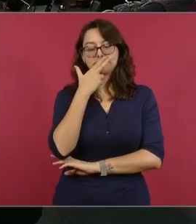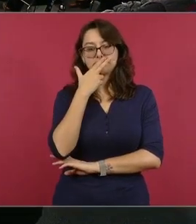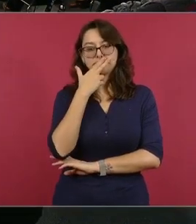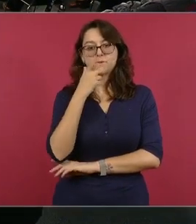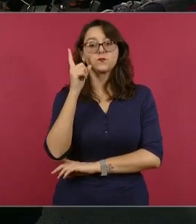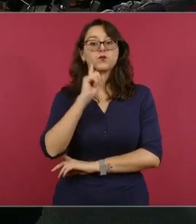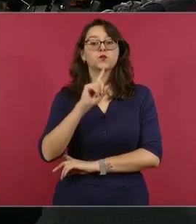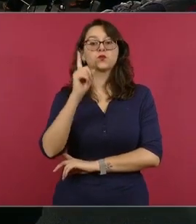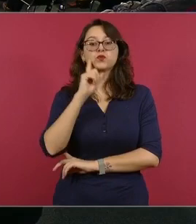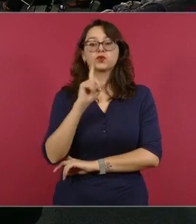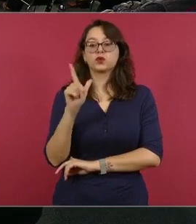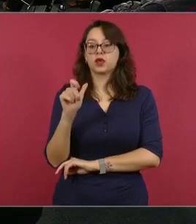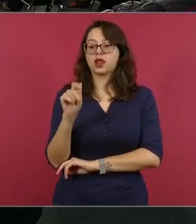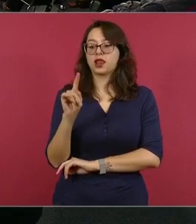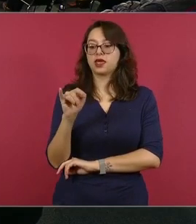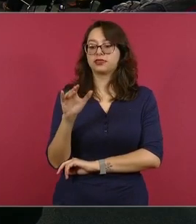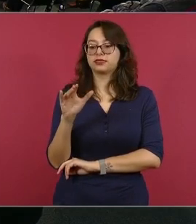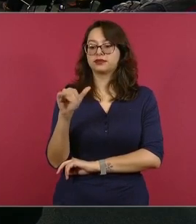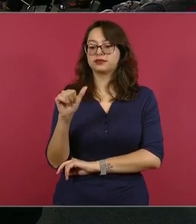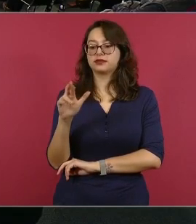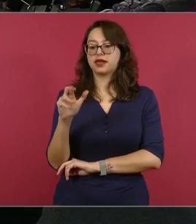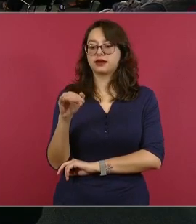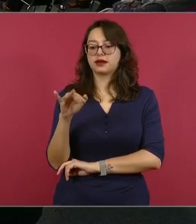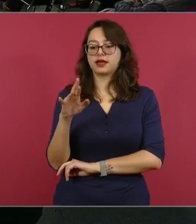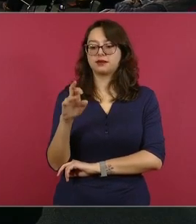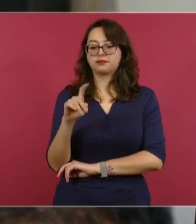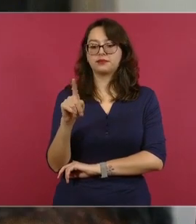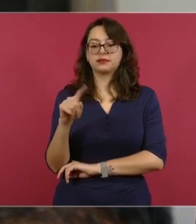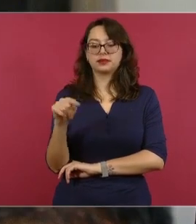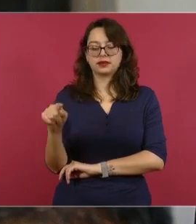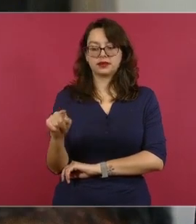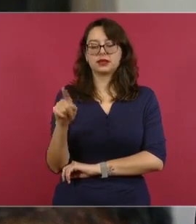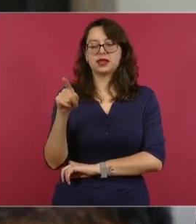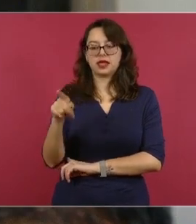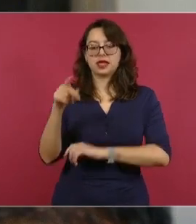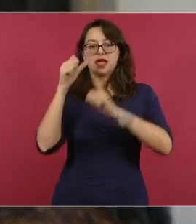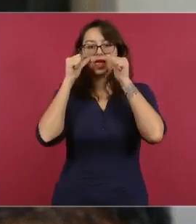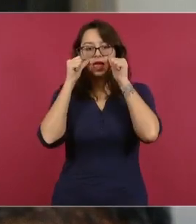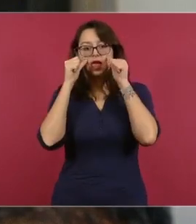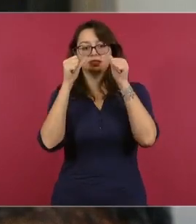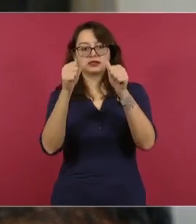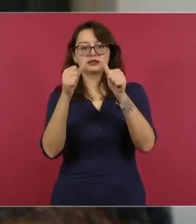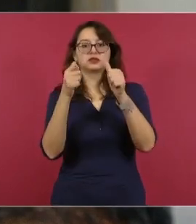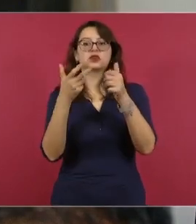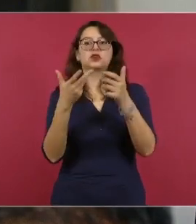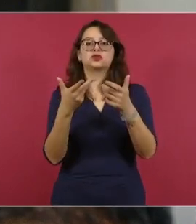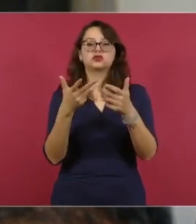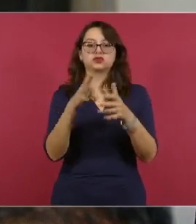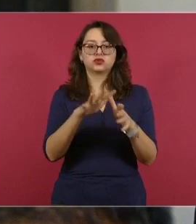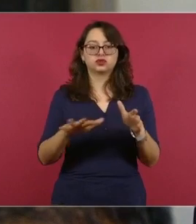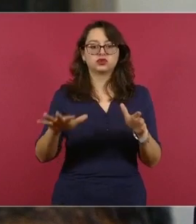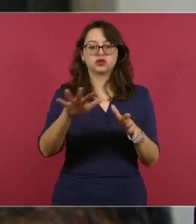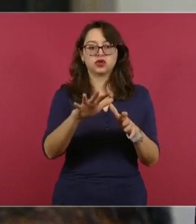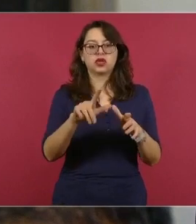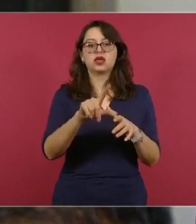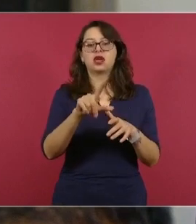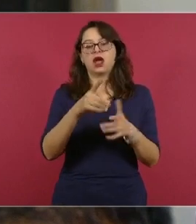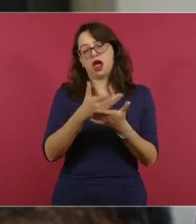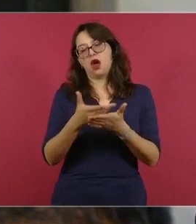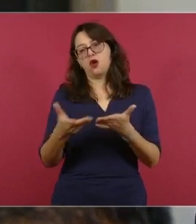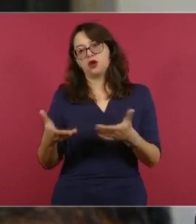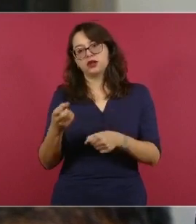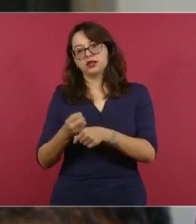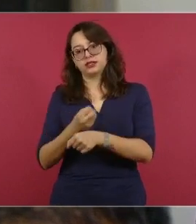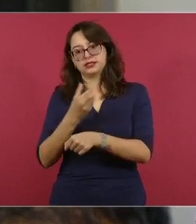Leticia Ramírez, cuando estaba al frente de Atención Ciudadana y después ahora Secretaria de Educación, junto con